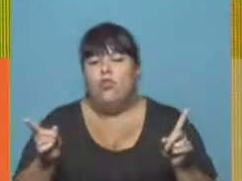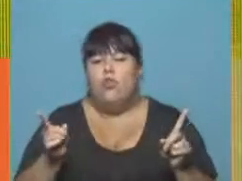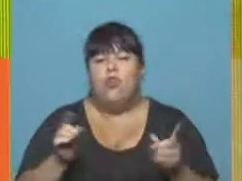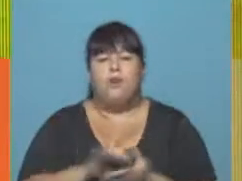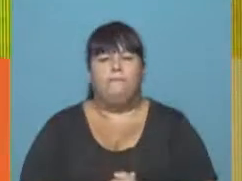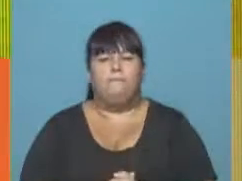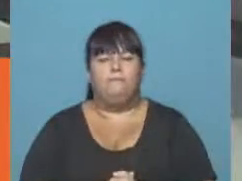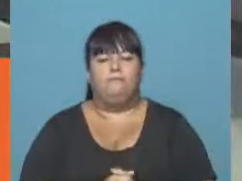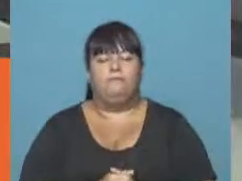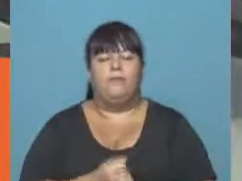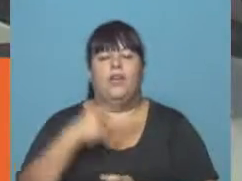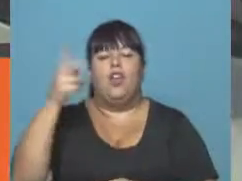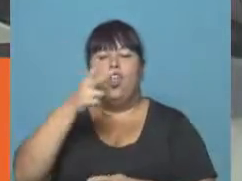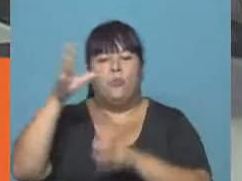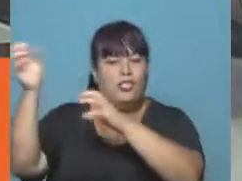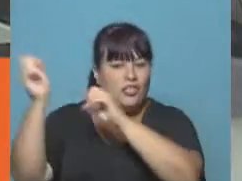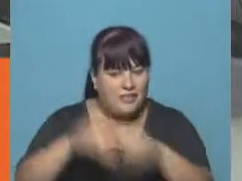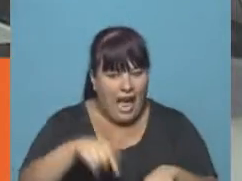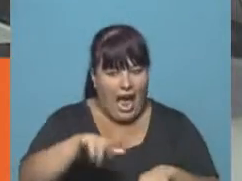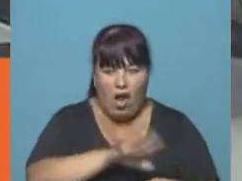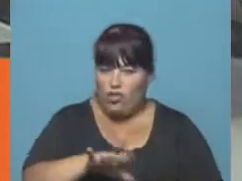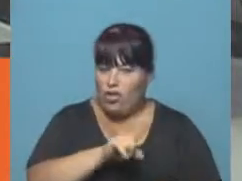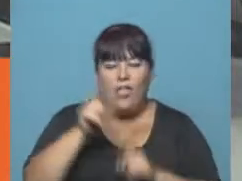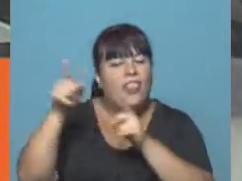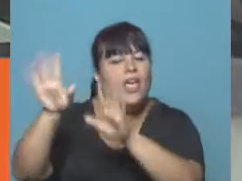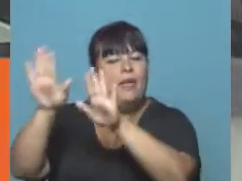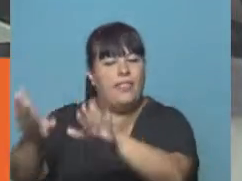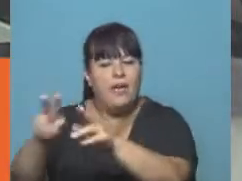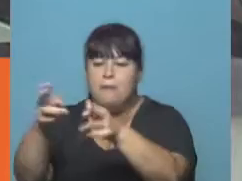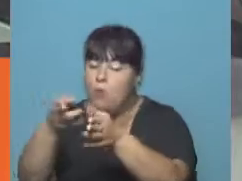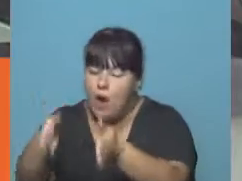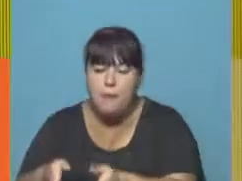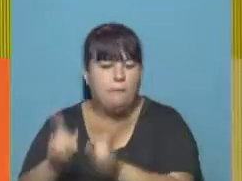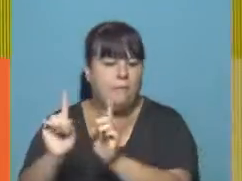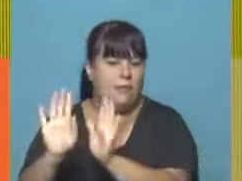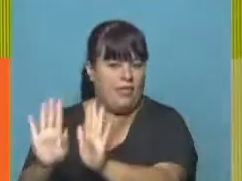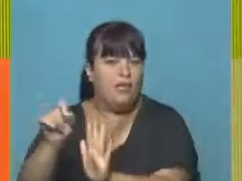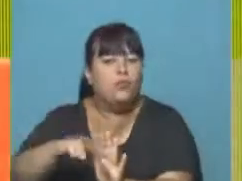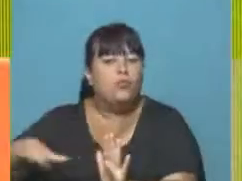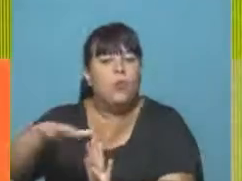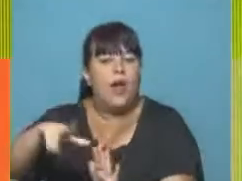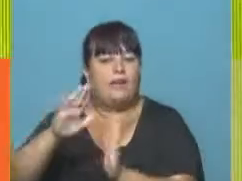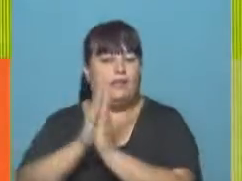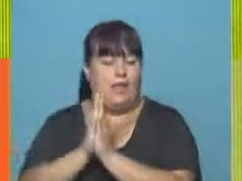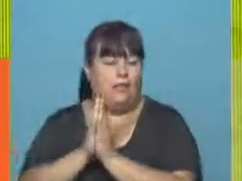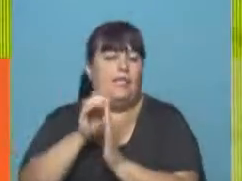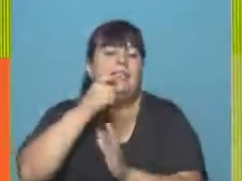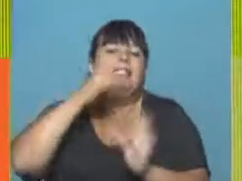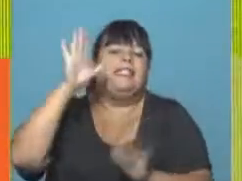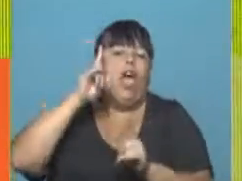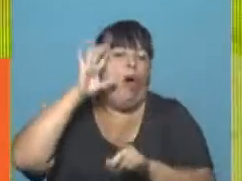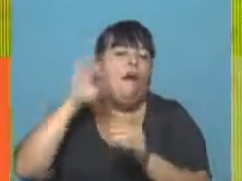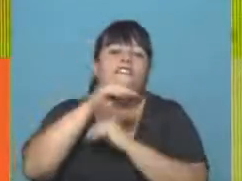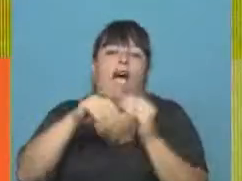traer los cuerpos a continente. Los cuerpos tienen que descansar en ese camposanto, salvo que haya alguna opinión de